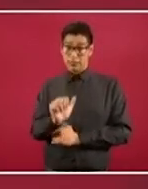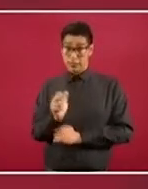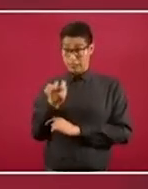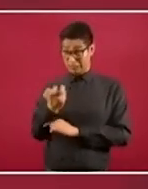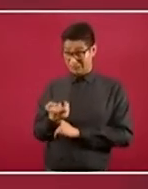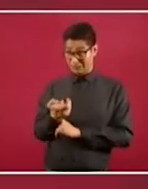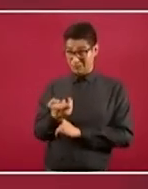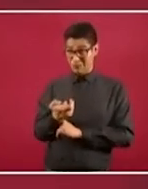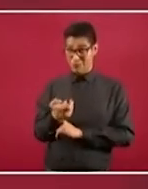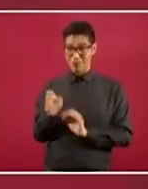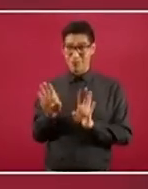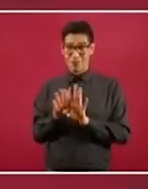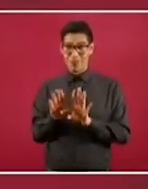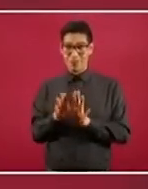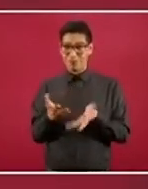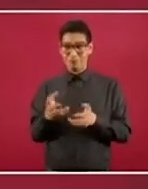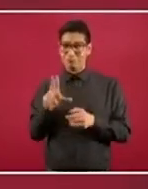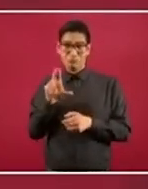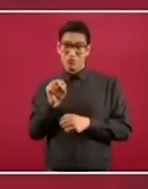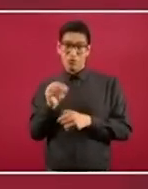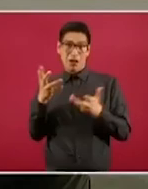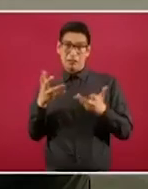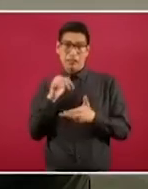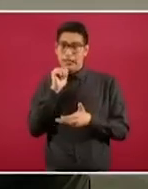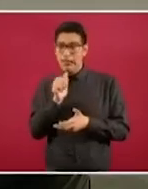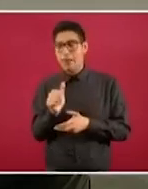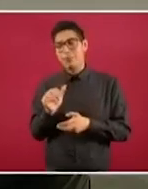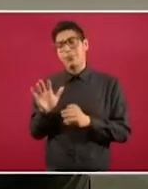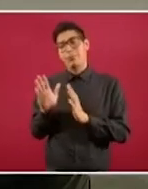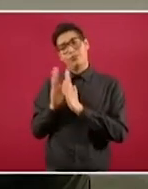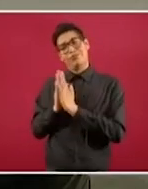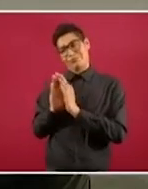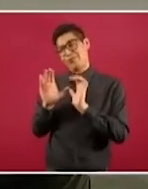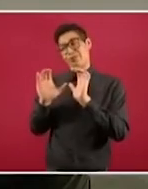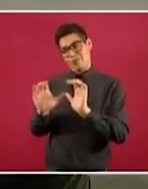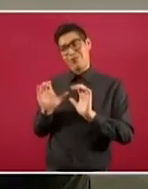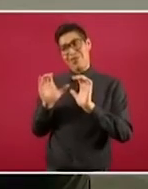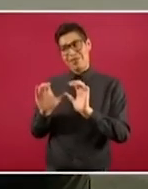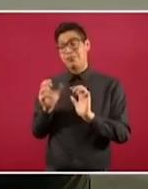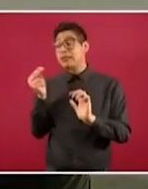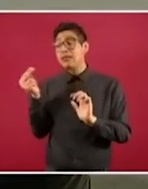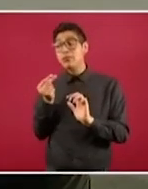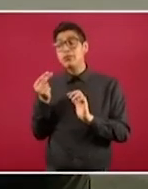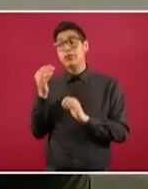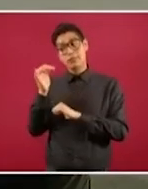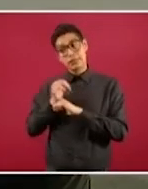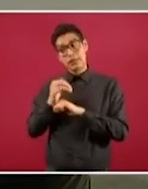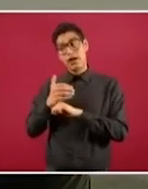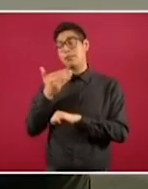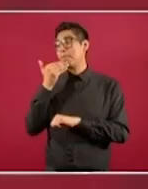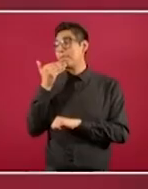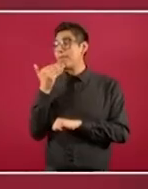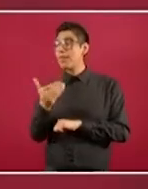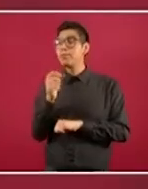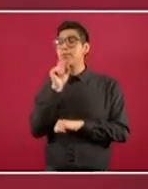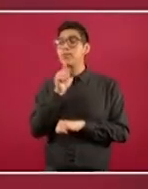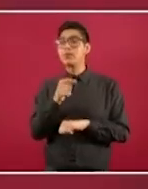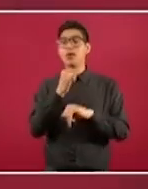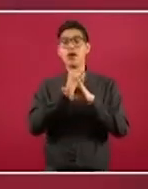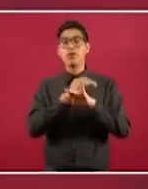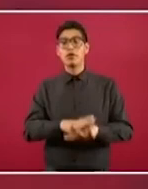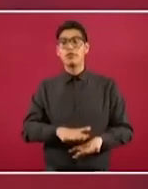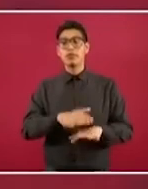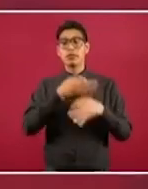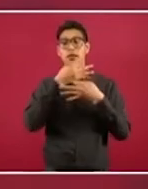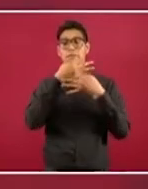serio si no hay pruebas para ello. Yo pediría mejor que se analizara bien el caso y que transparentemente se